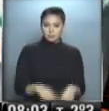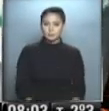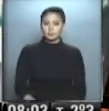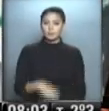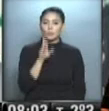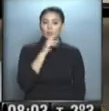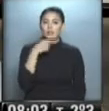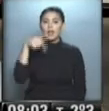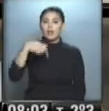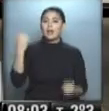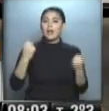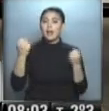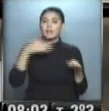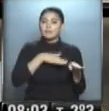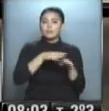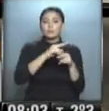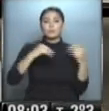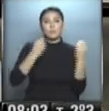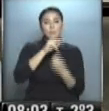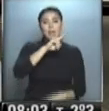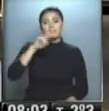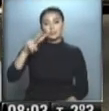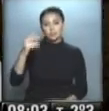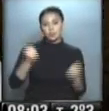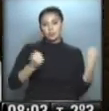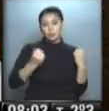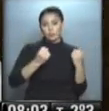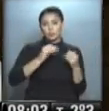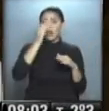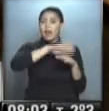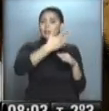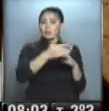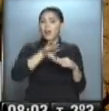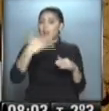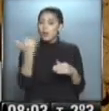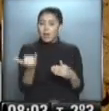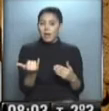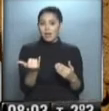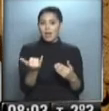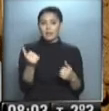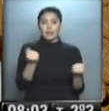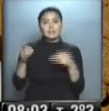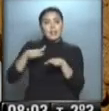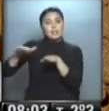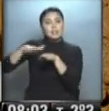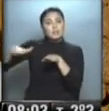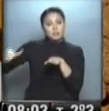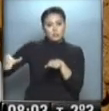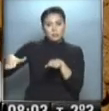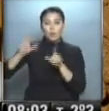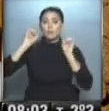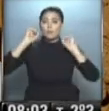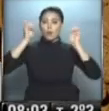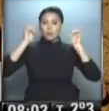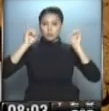hacer un estacionamiento para 22 autos adentro del Parque Chacabuco, cuando al lado ya tenemos un estacionamiento. Este estacionamiento es para los